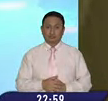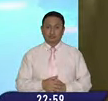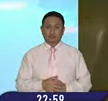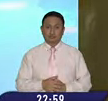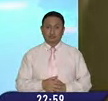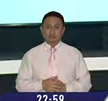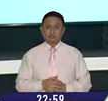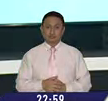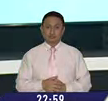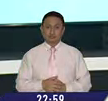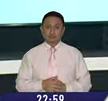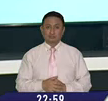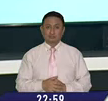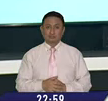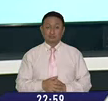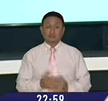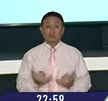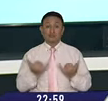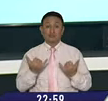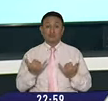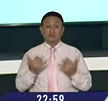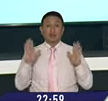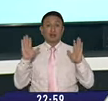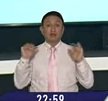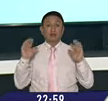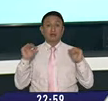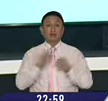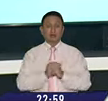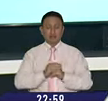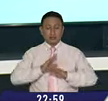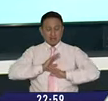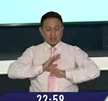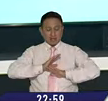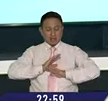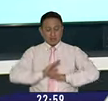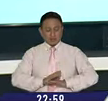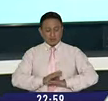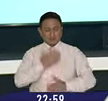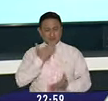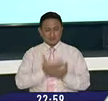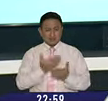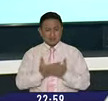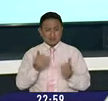Solórzano. Momento de despedirnos y de descansar.